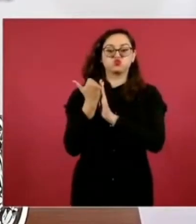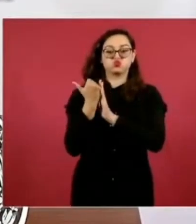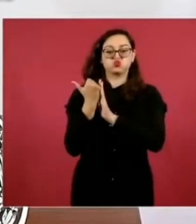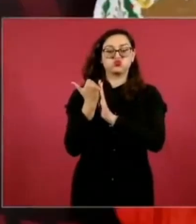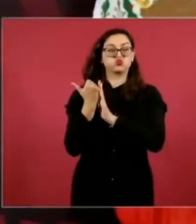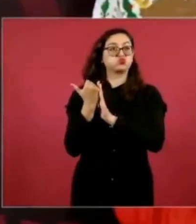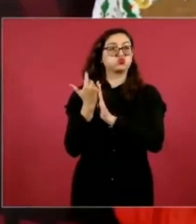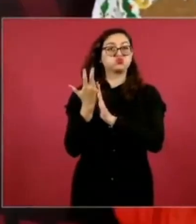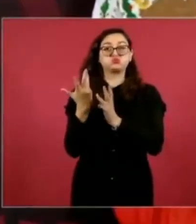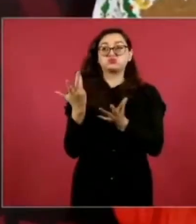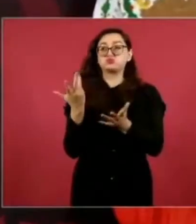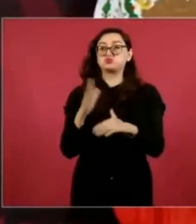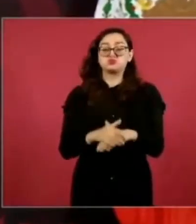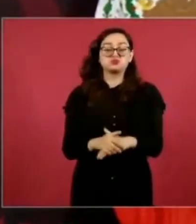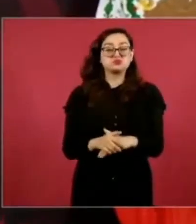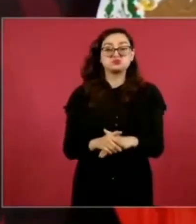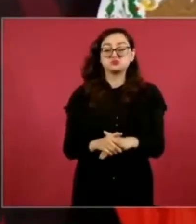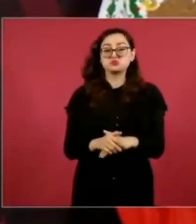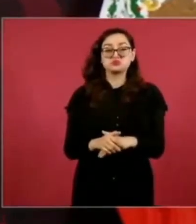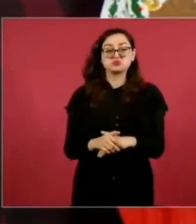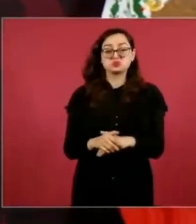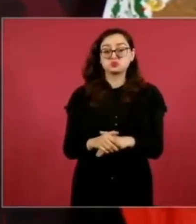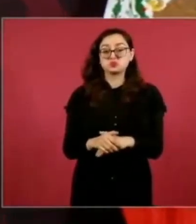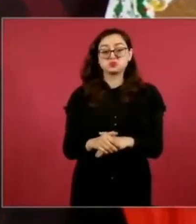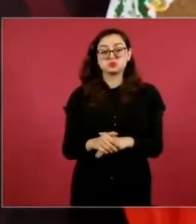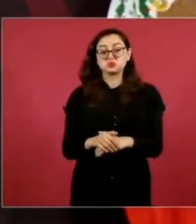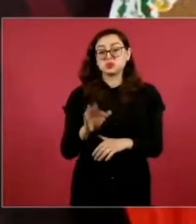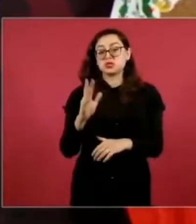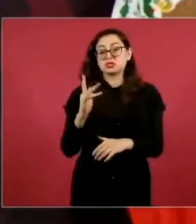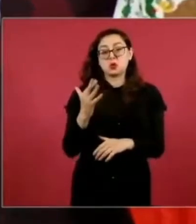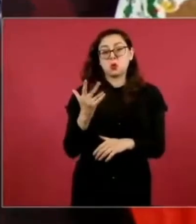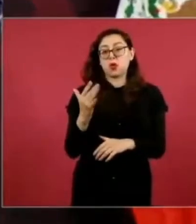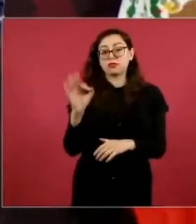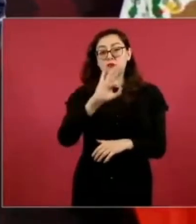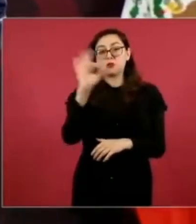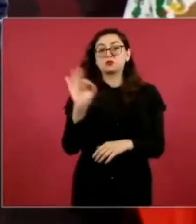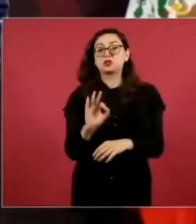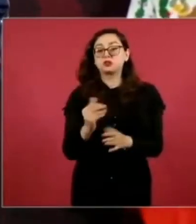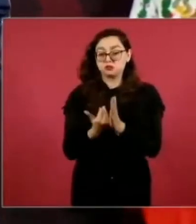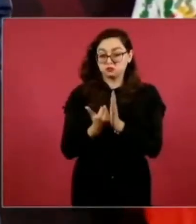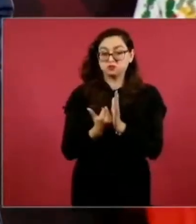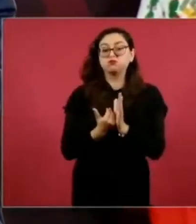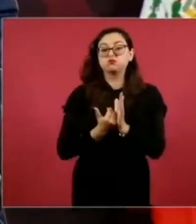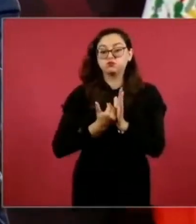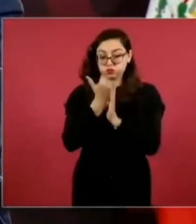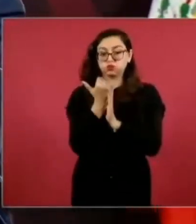pues como en un 50%.